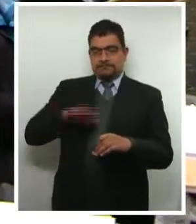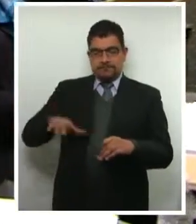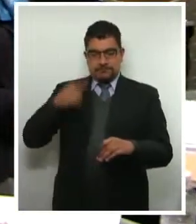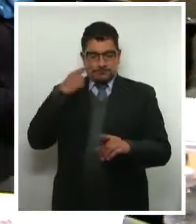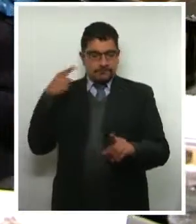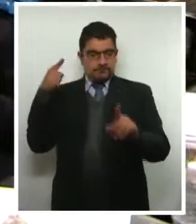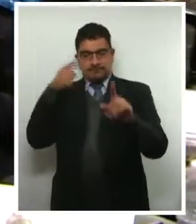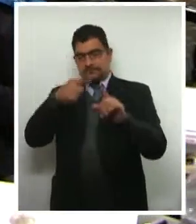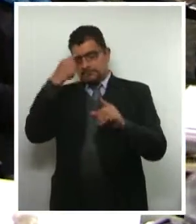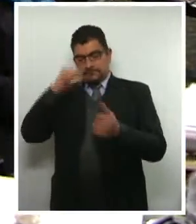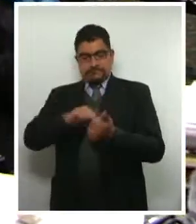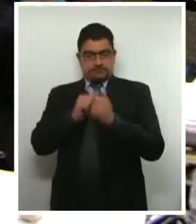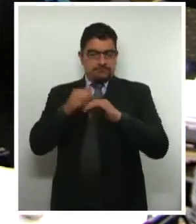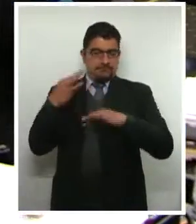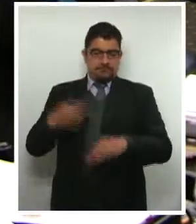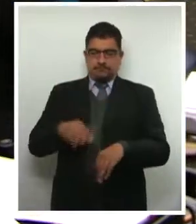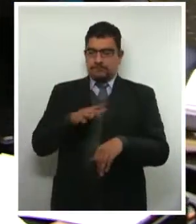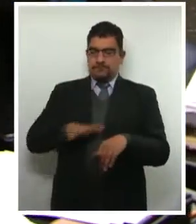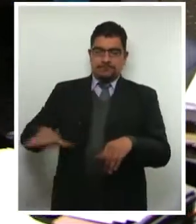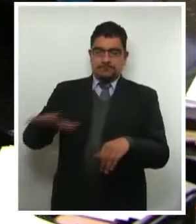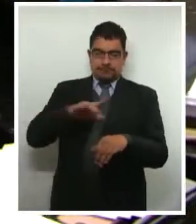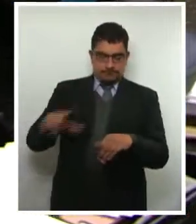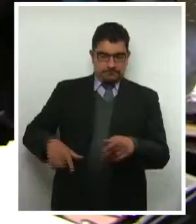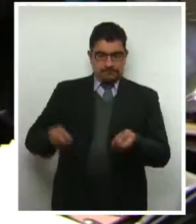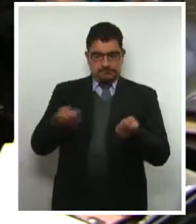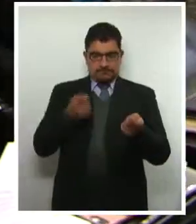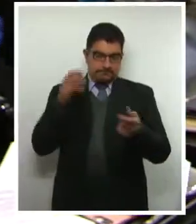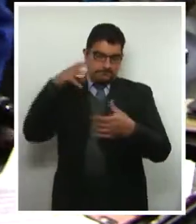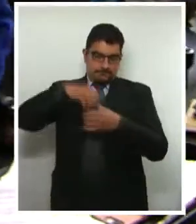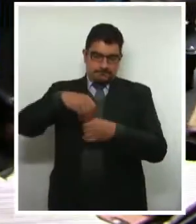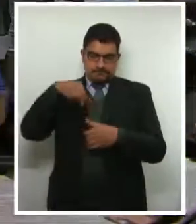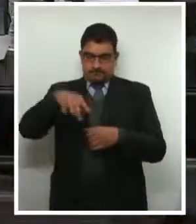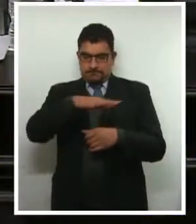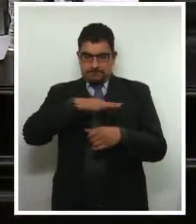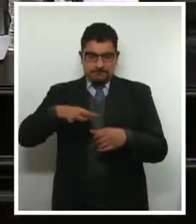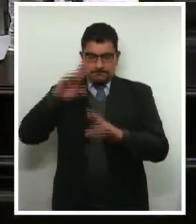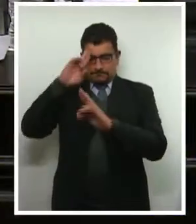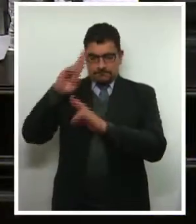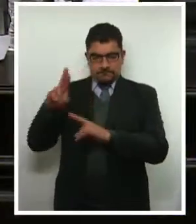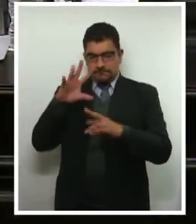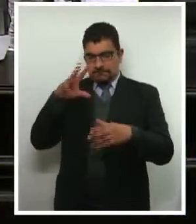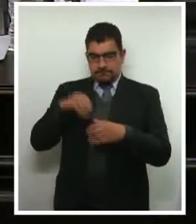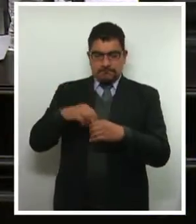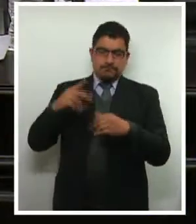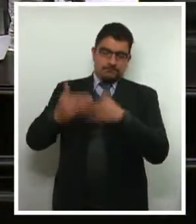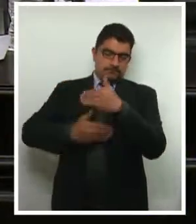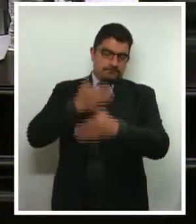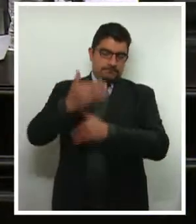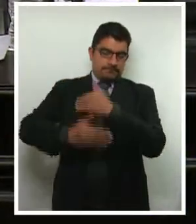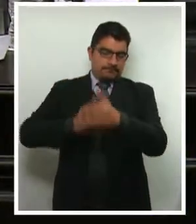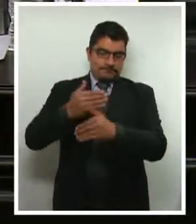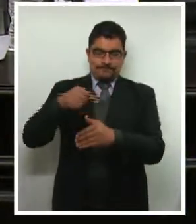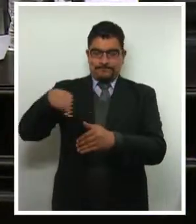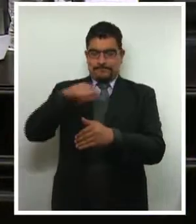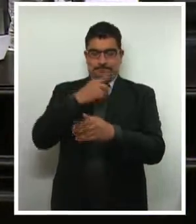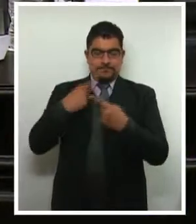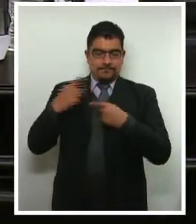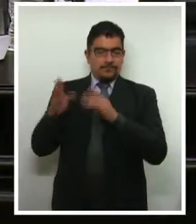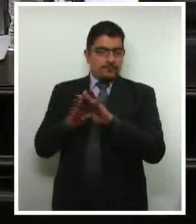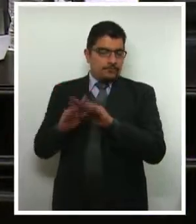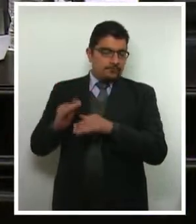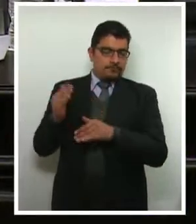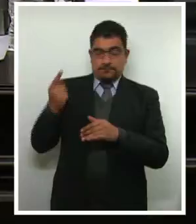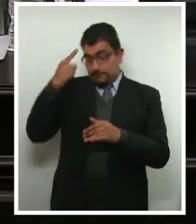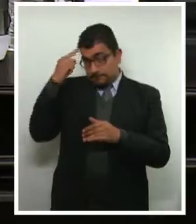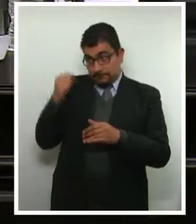la consolidación del Estado de Derecho dentro del respeto a sus procesos sociales y al resguardo